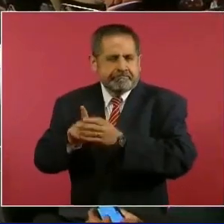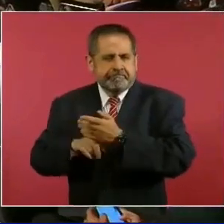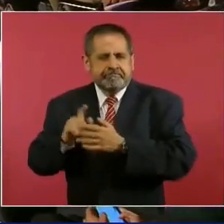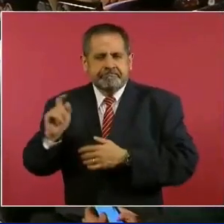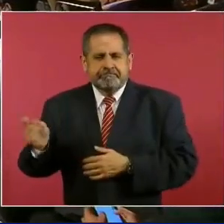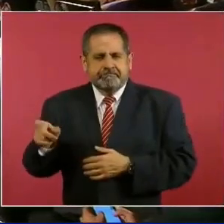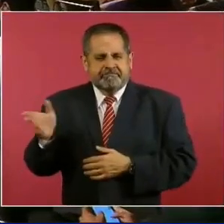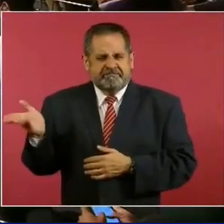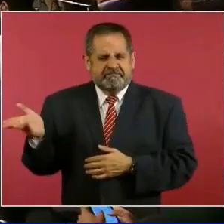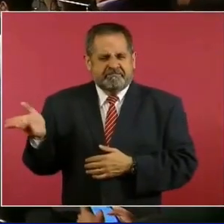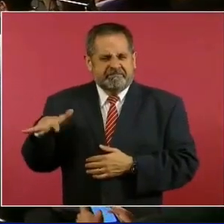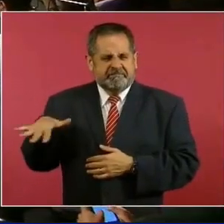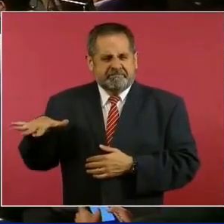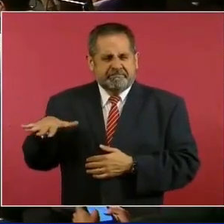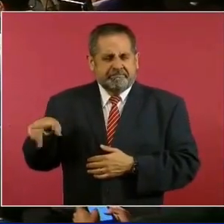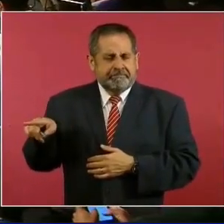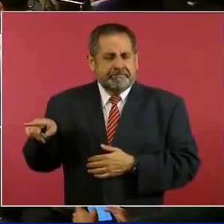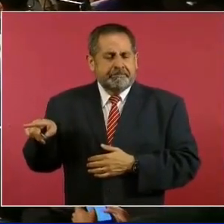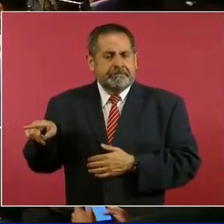un